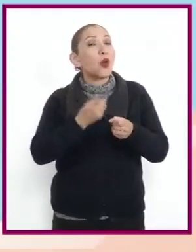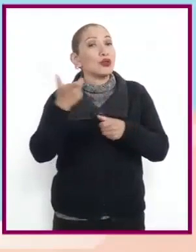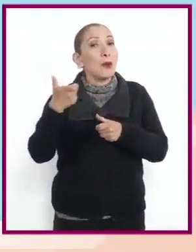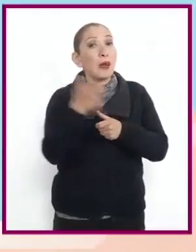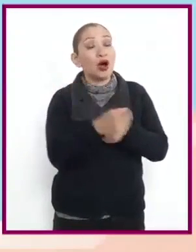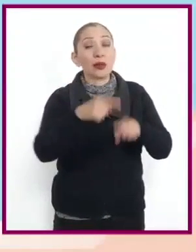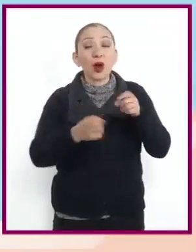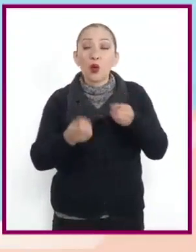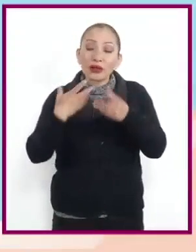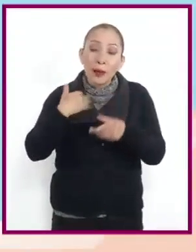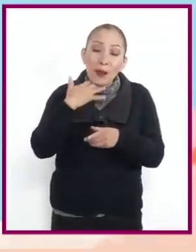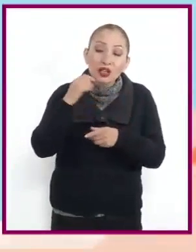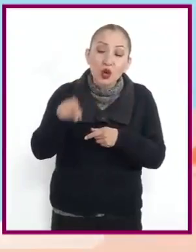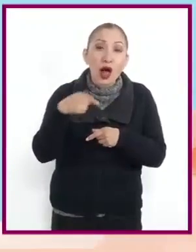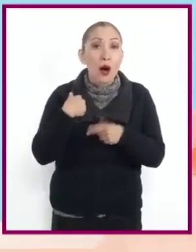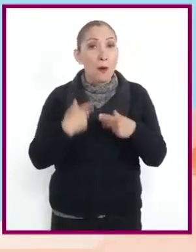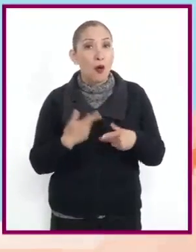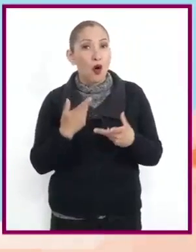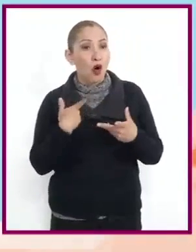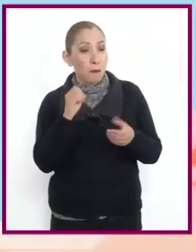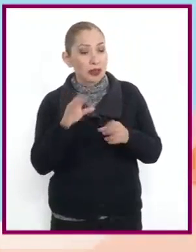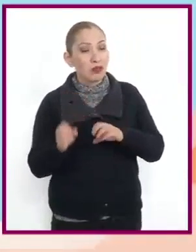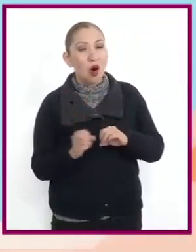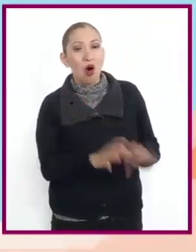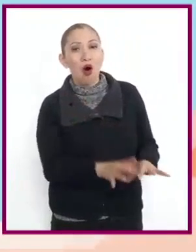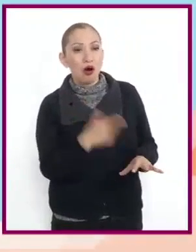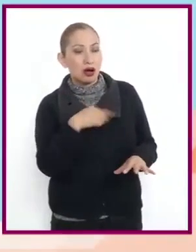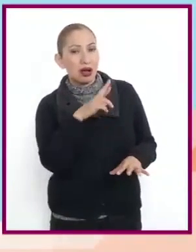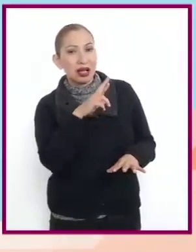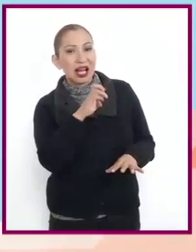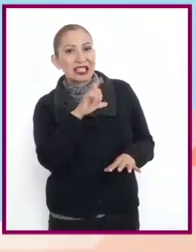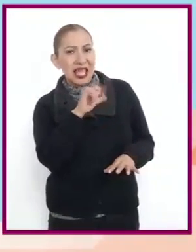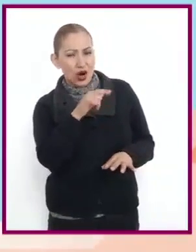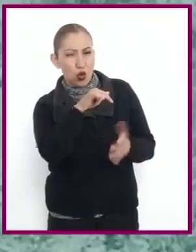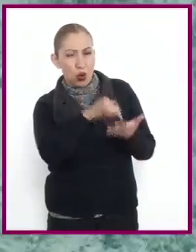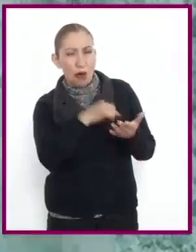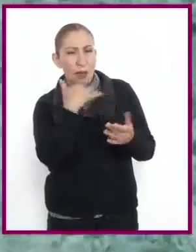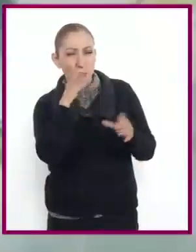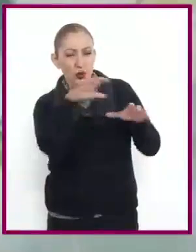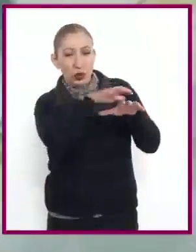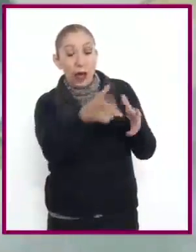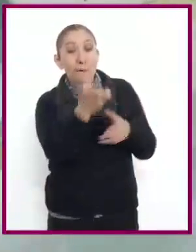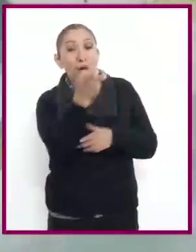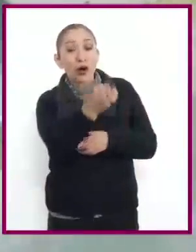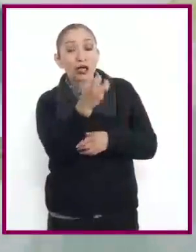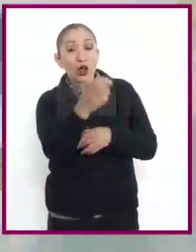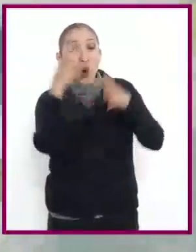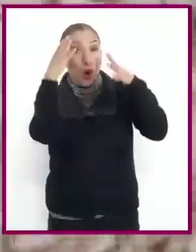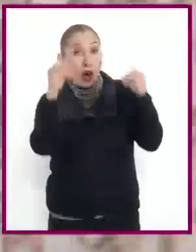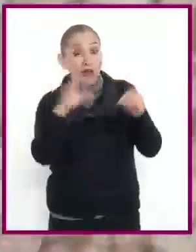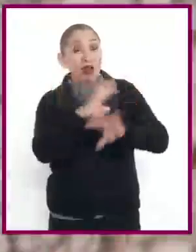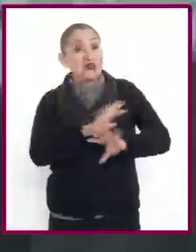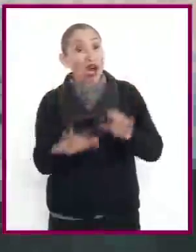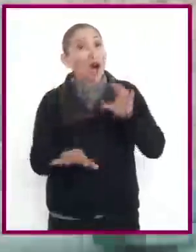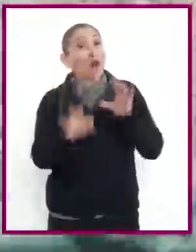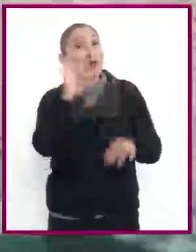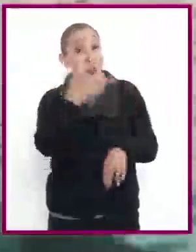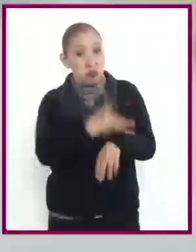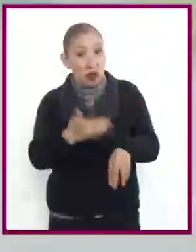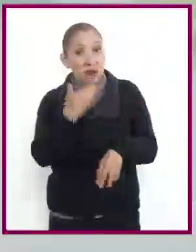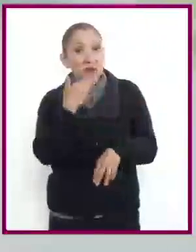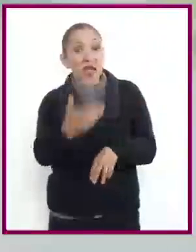residuos. Eje 5. Fomentar la reducción y el reciclaje. El vertido de desechos se